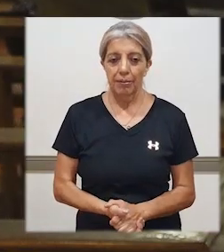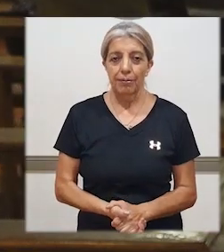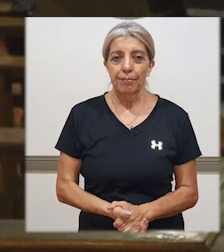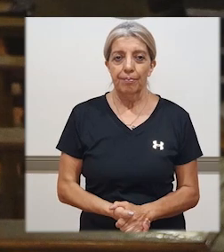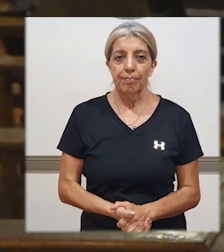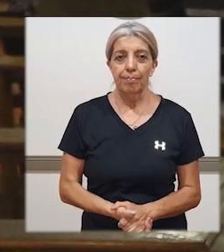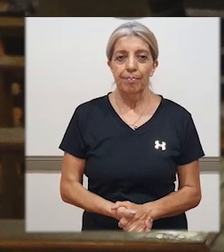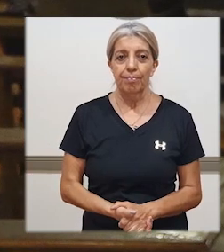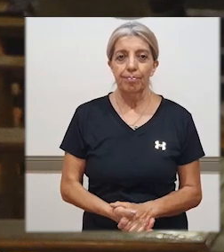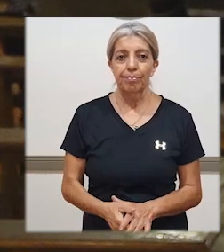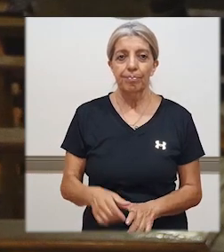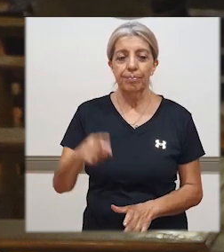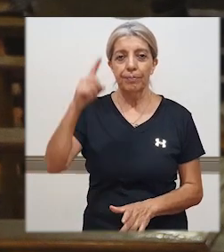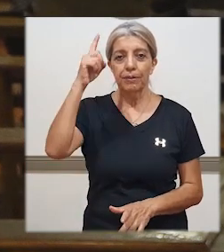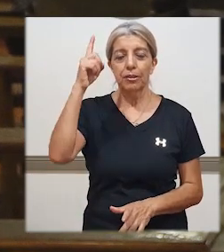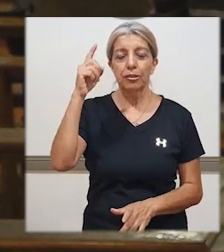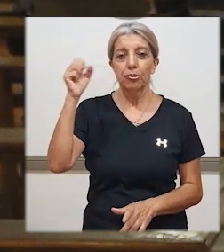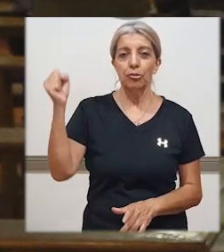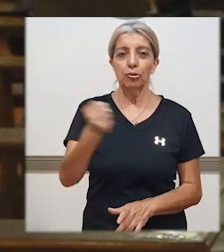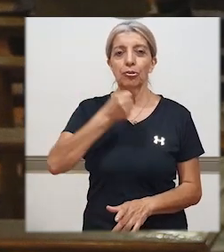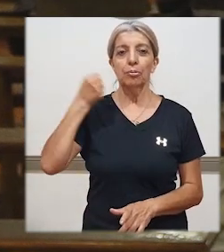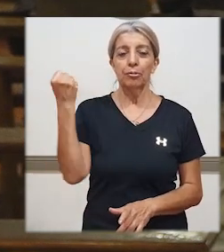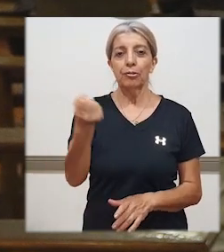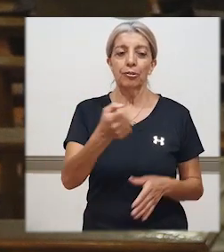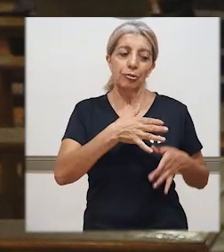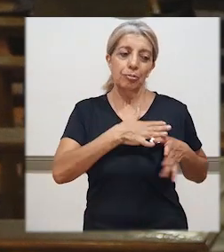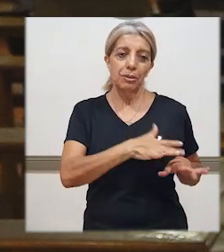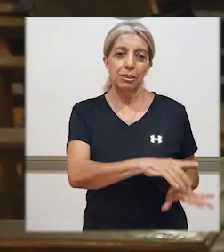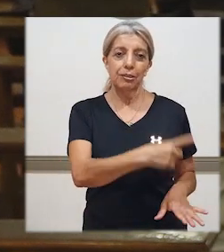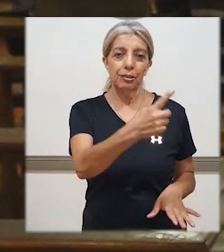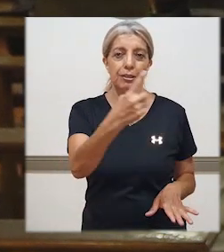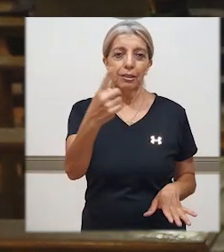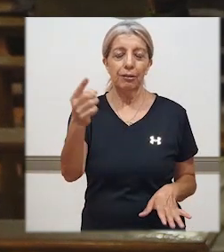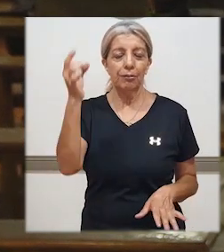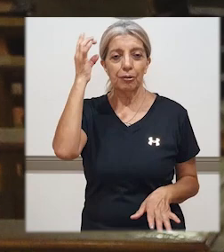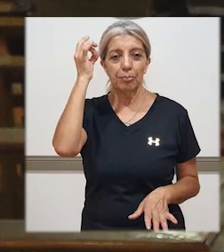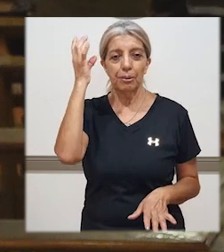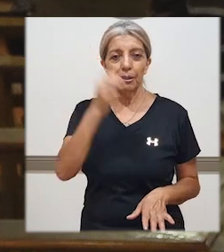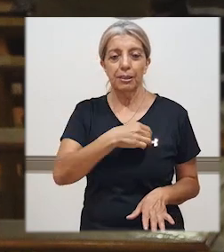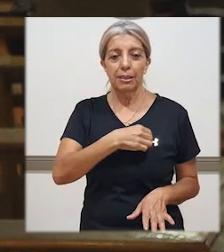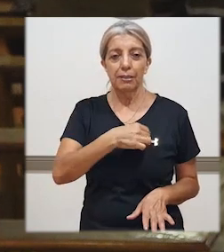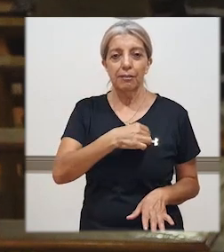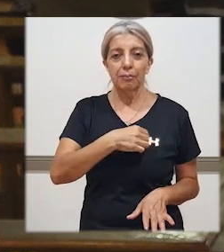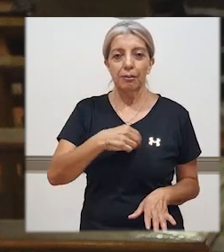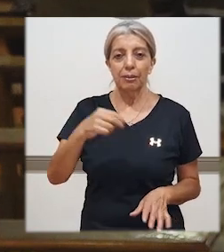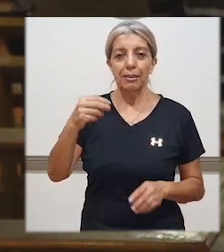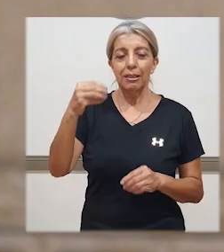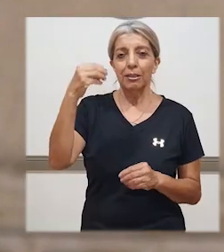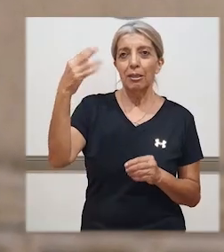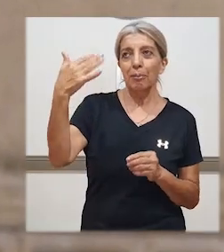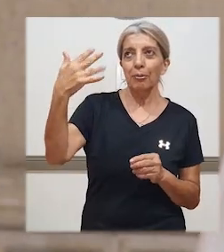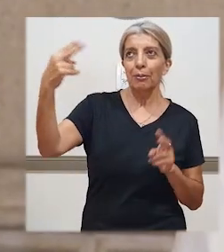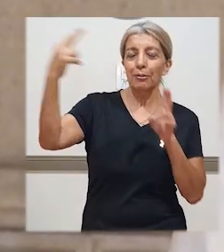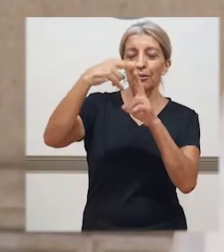Que Dios Todopoderoso tenga misericordia de nosotros, que Él perdone nuestros pecados y nos lleve a la vida